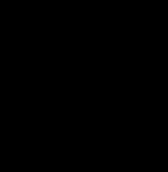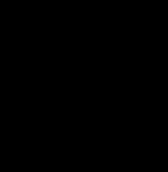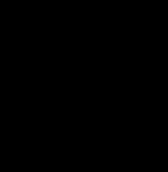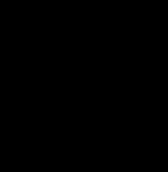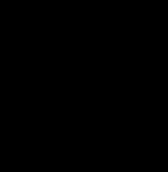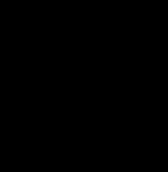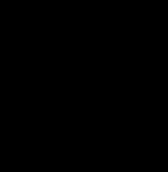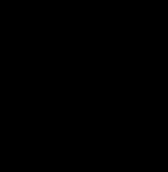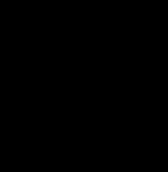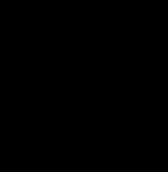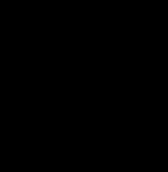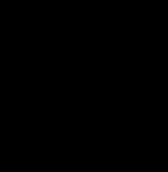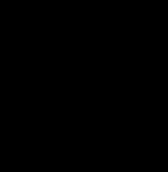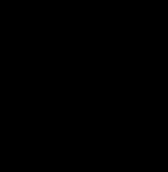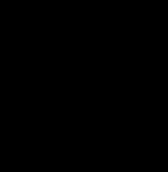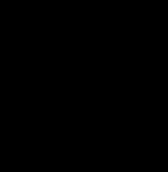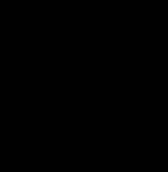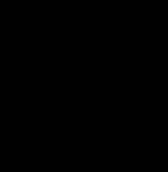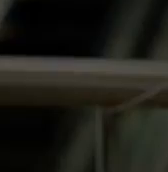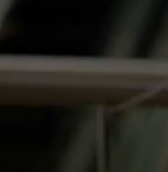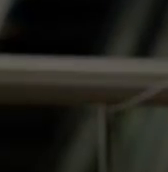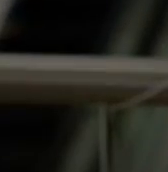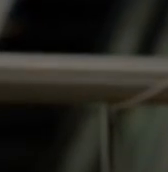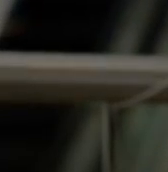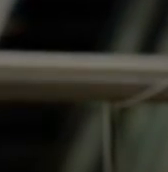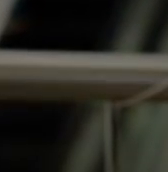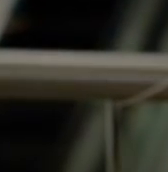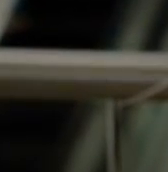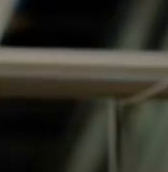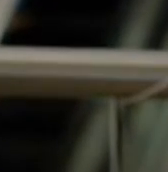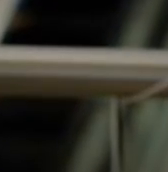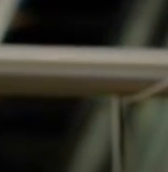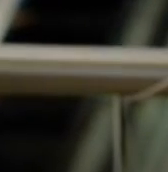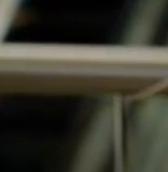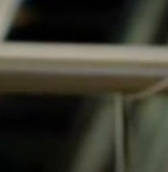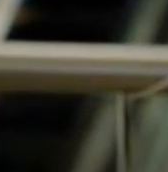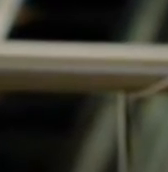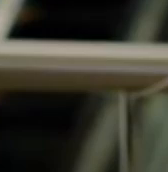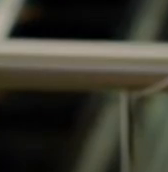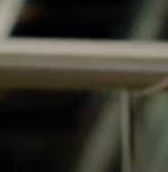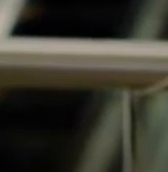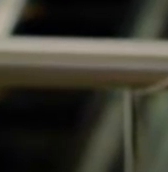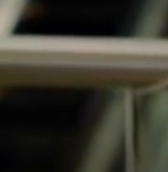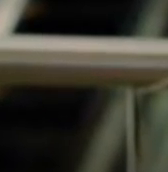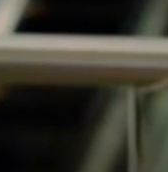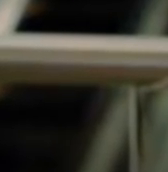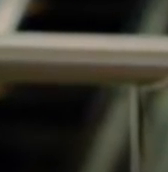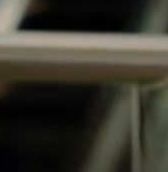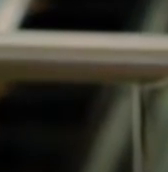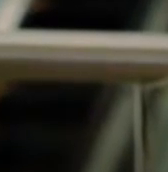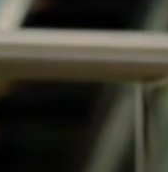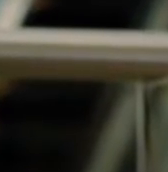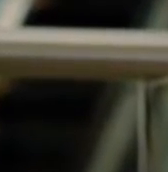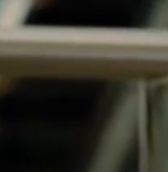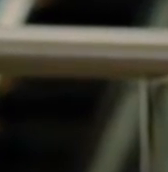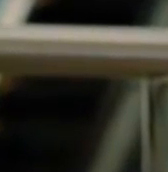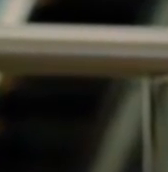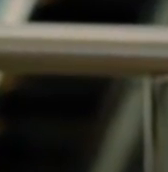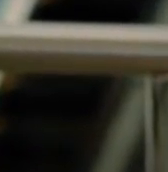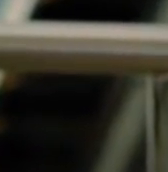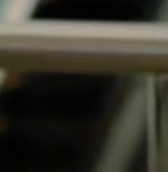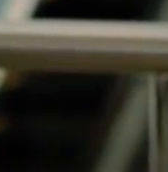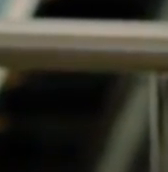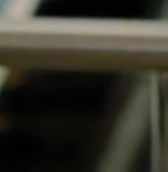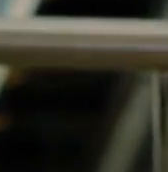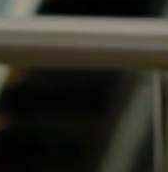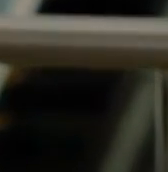pasillo del centro comercial sino que tenía que ir a la sala de lactancia y su cuñada en ese momento puso la hizo